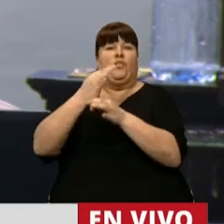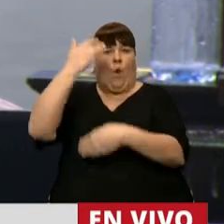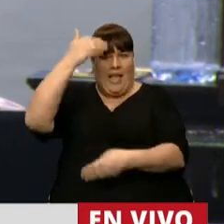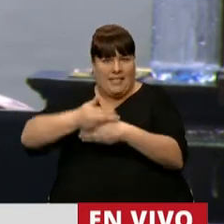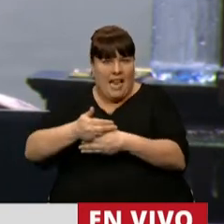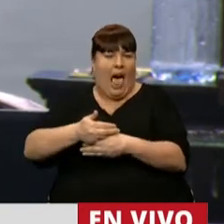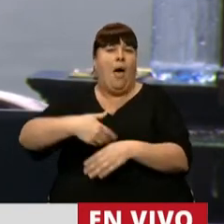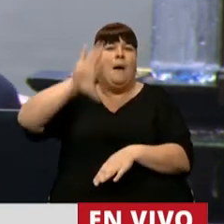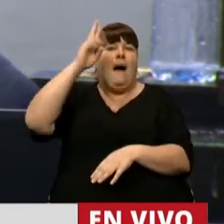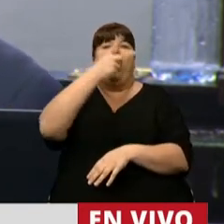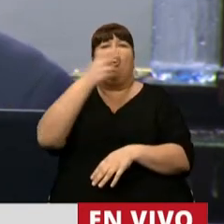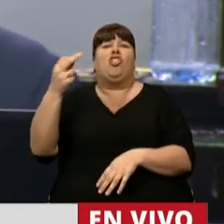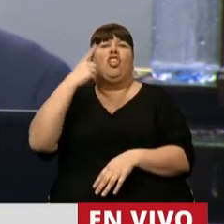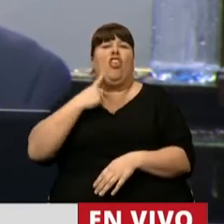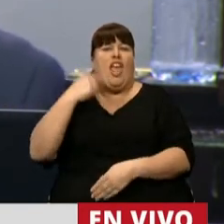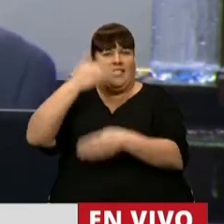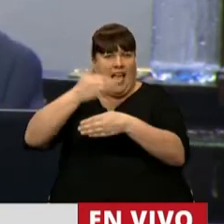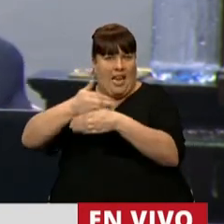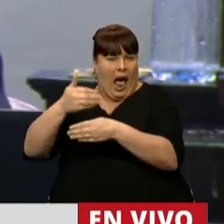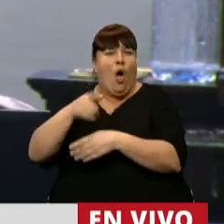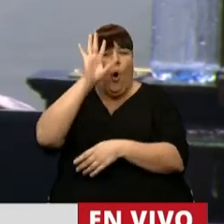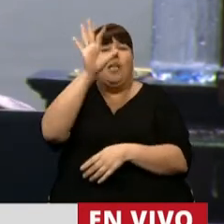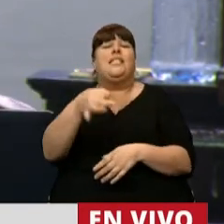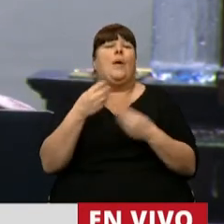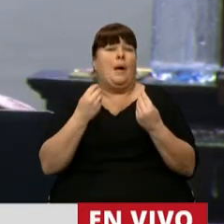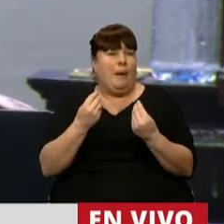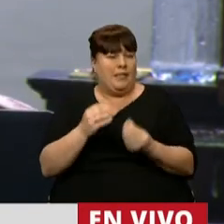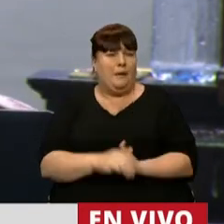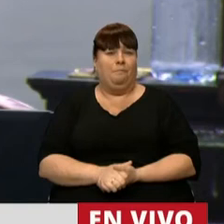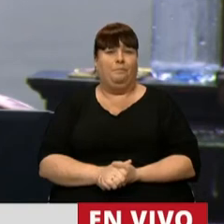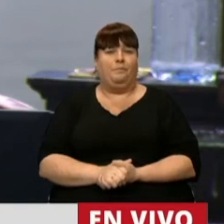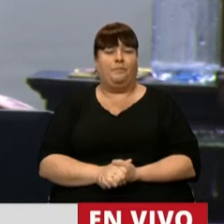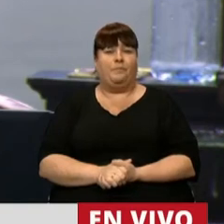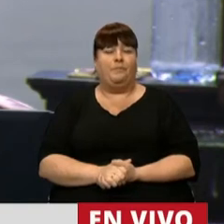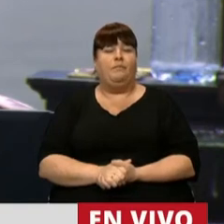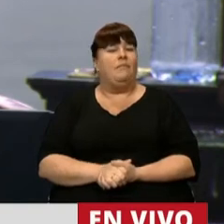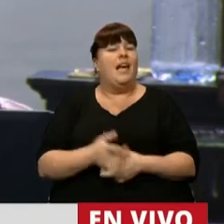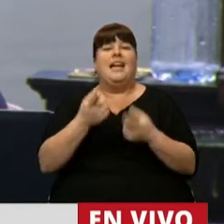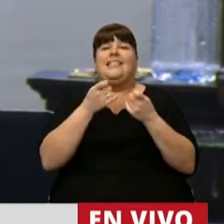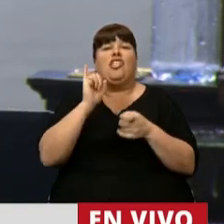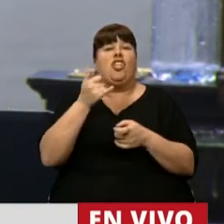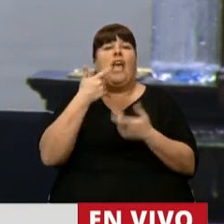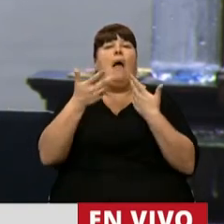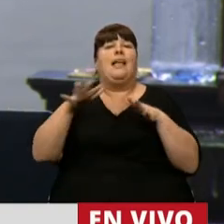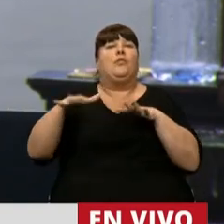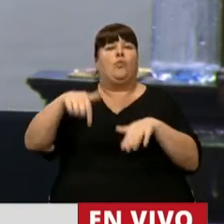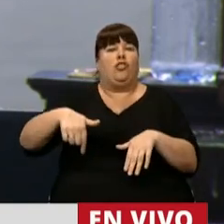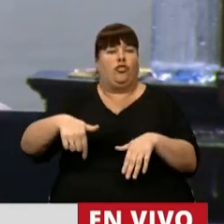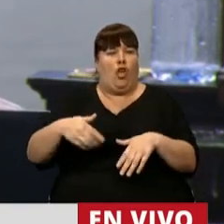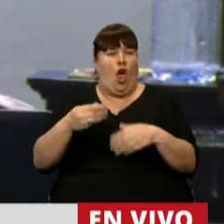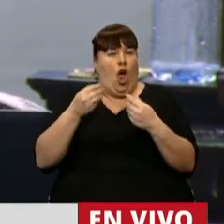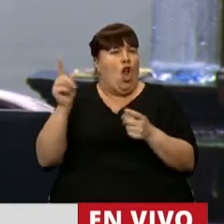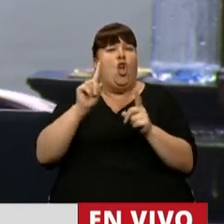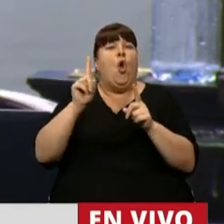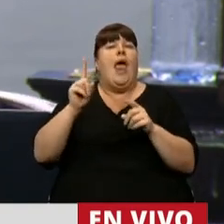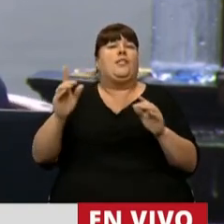cerradas después de más de 200 días. ¿Y sabe qué pasa, señor presidenta? Es necesario hablar del contexto, porque no